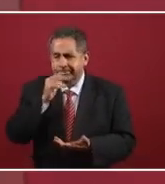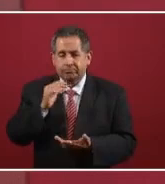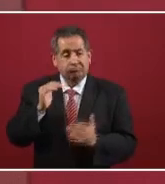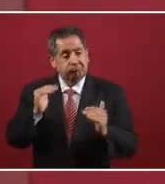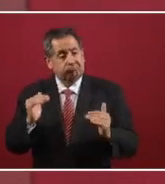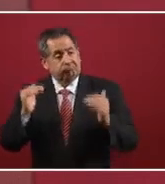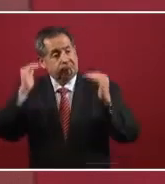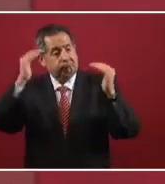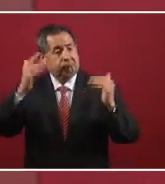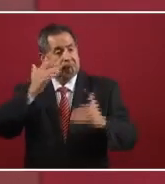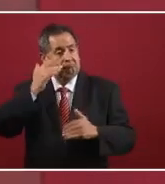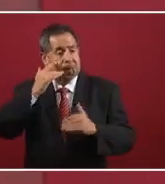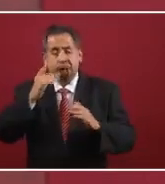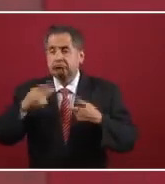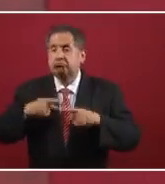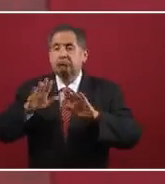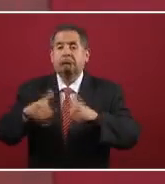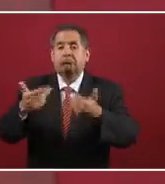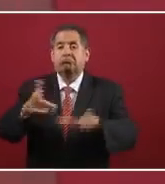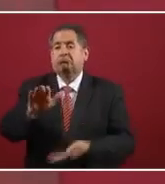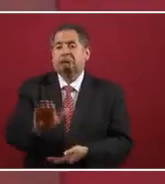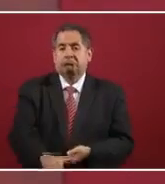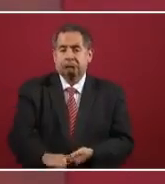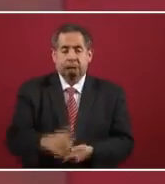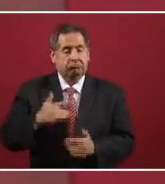privilegios para nadie.